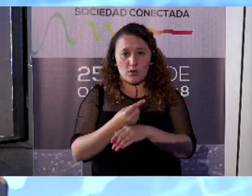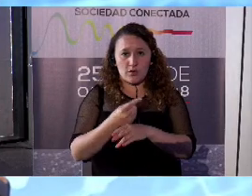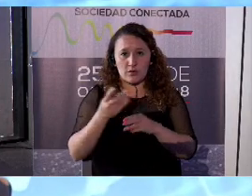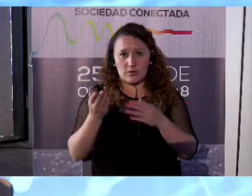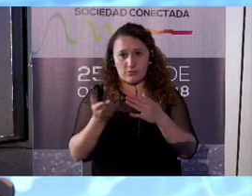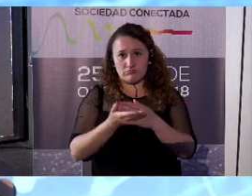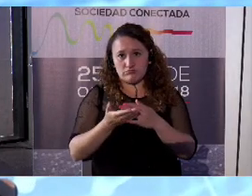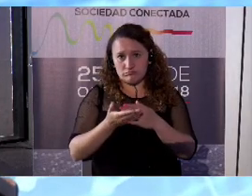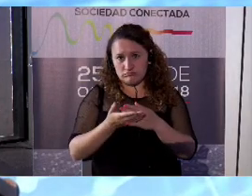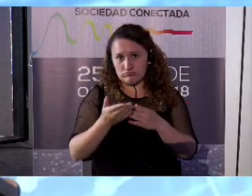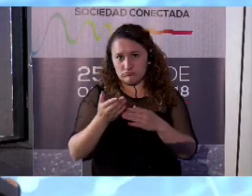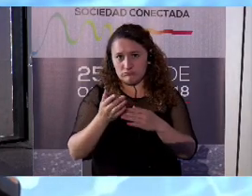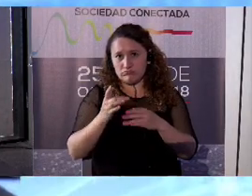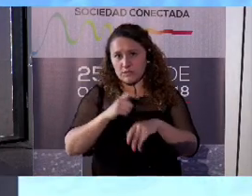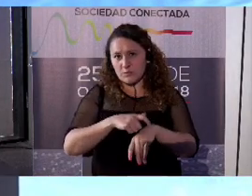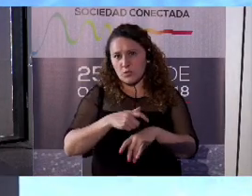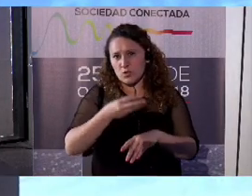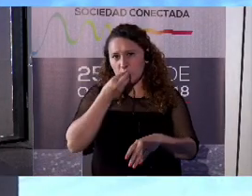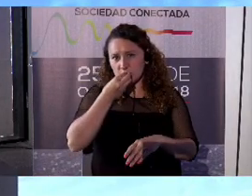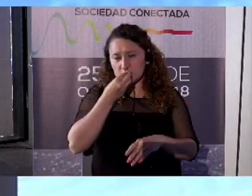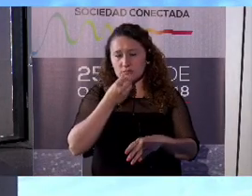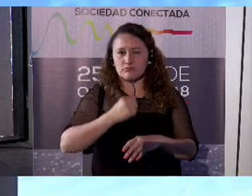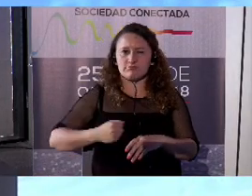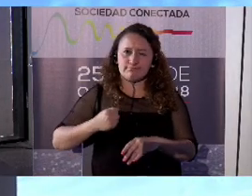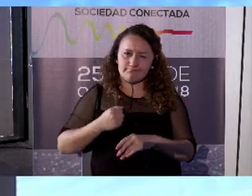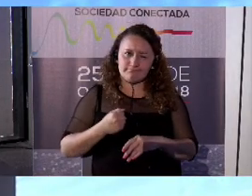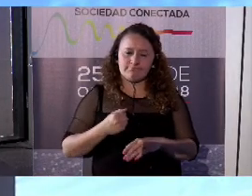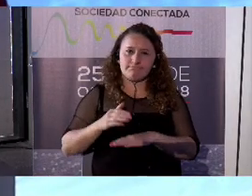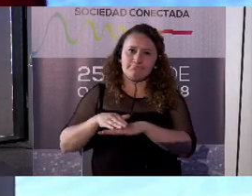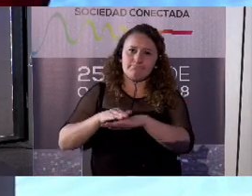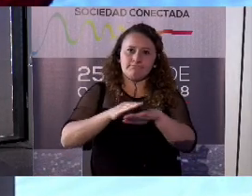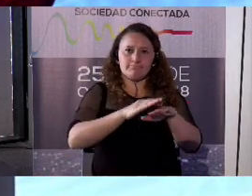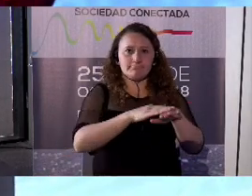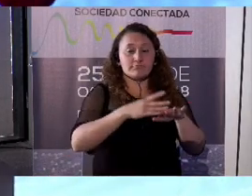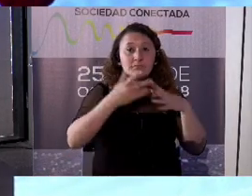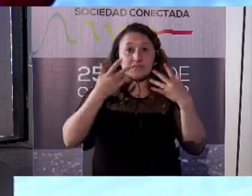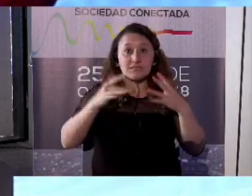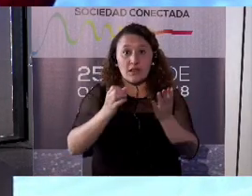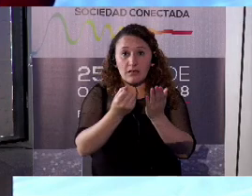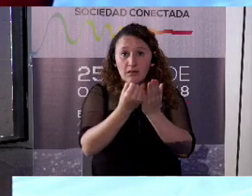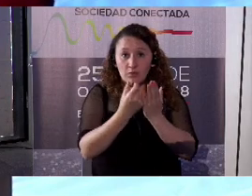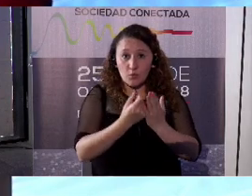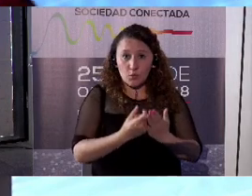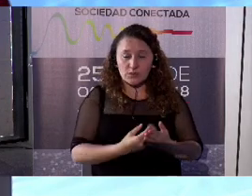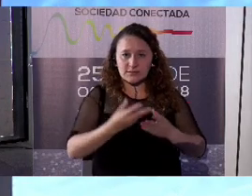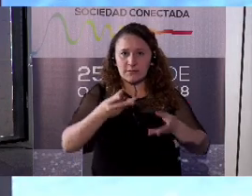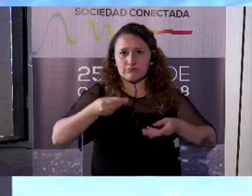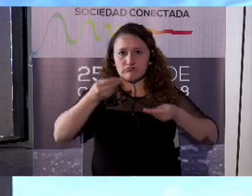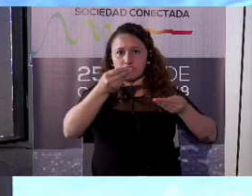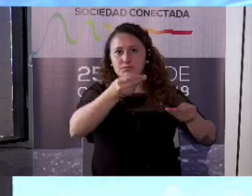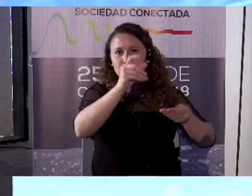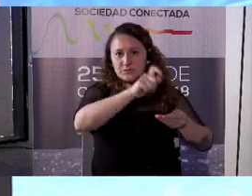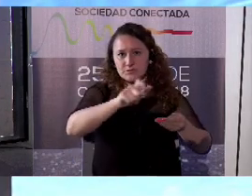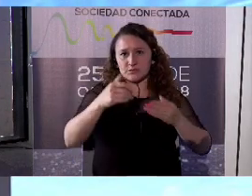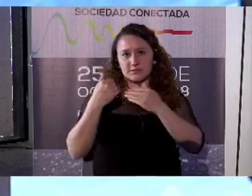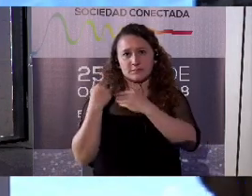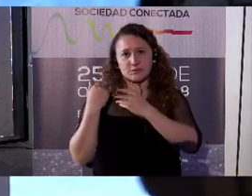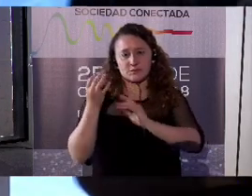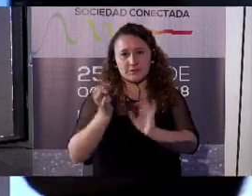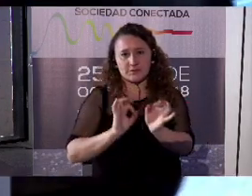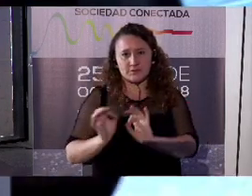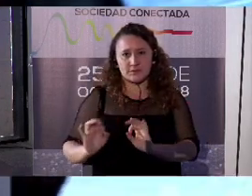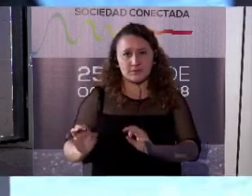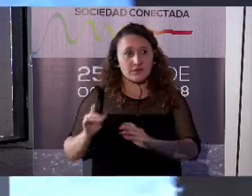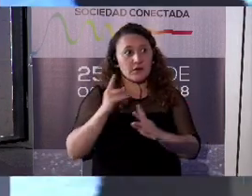para el almuerzo eh Les recomiendo a todos dejar la encuesta en la con las personas de logística que están en